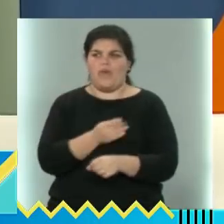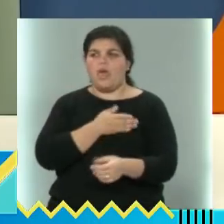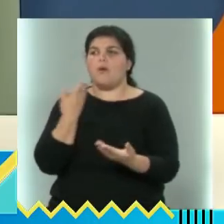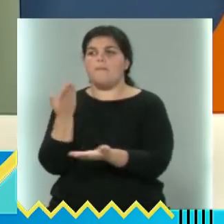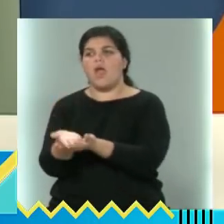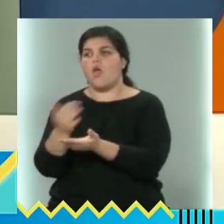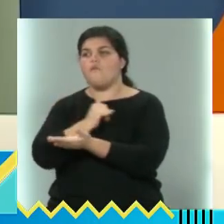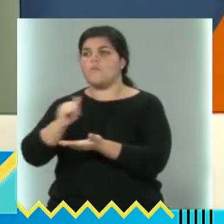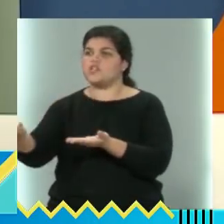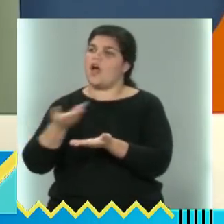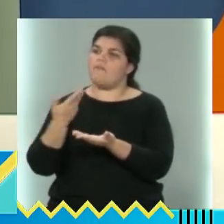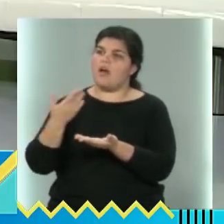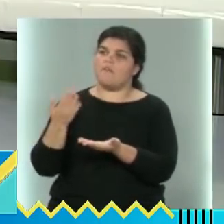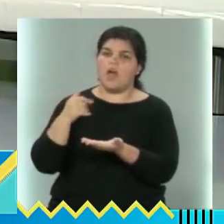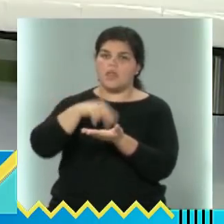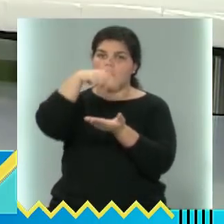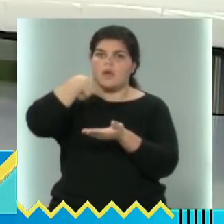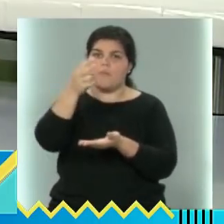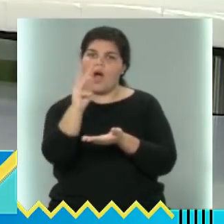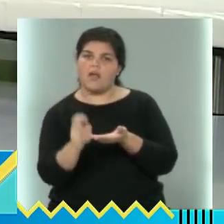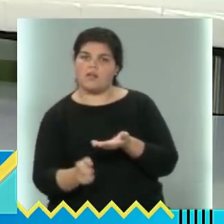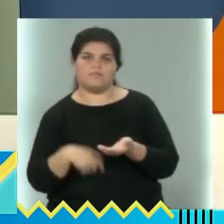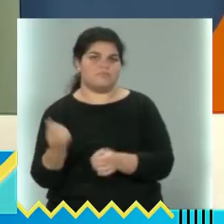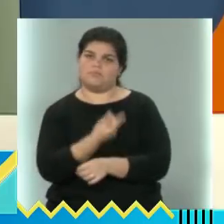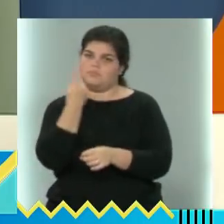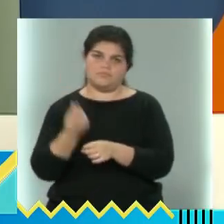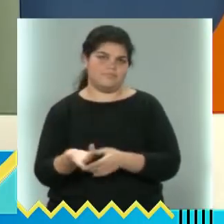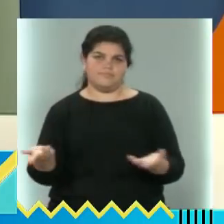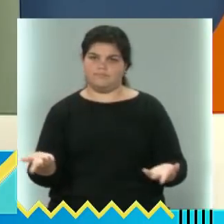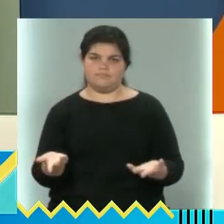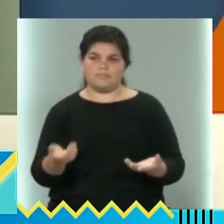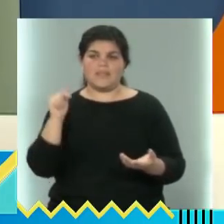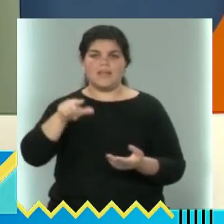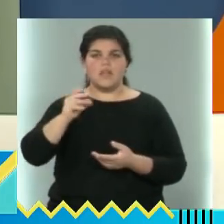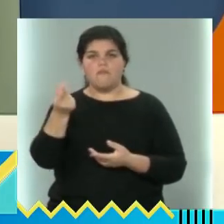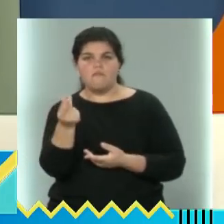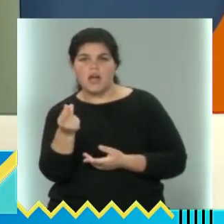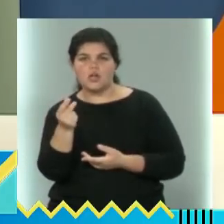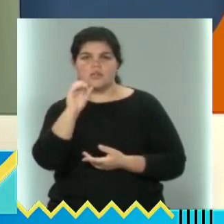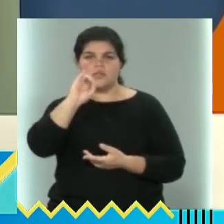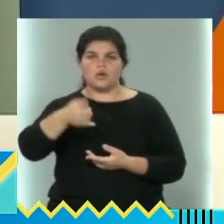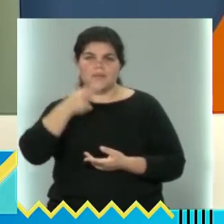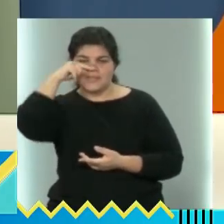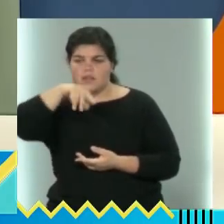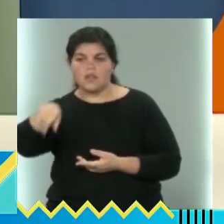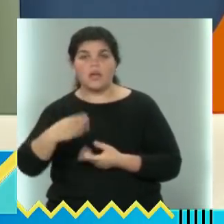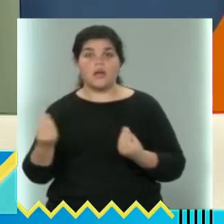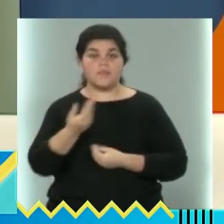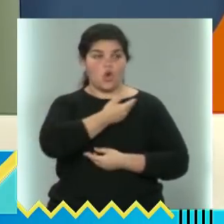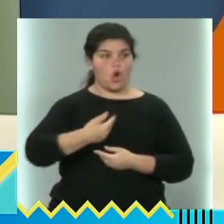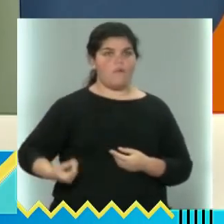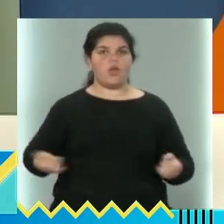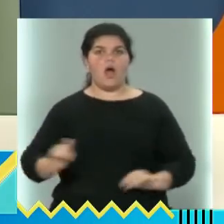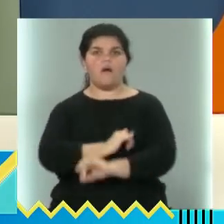ellas y ponernos a analizar la misma. De manera que cuando apareció ese valor de 0,7, ¿cuál fue la reacción del gobierno? Es decir, de inmediato está